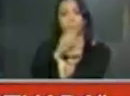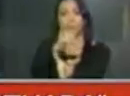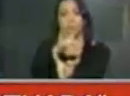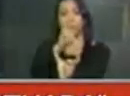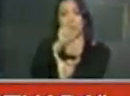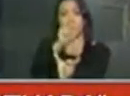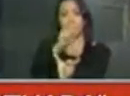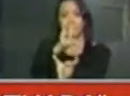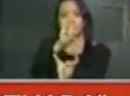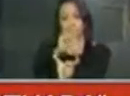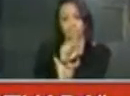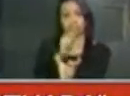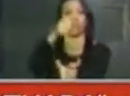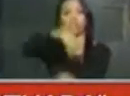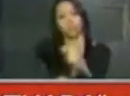país.